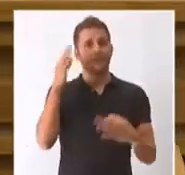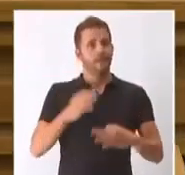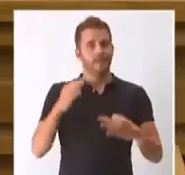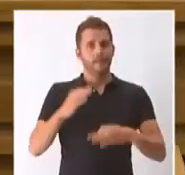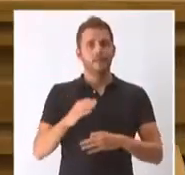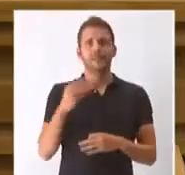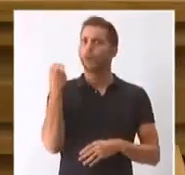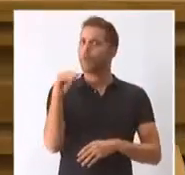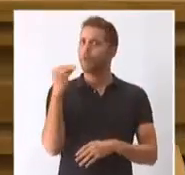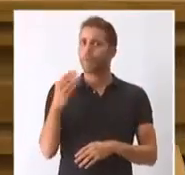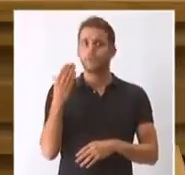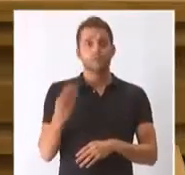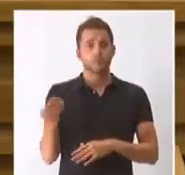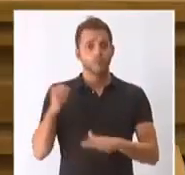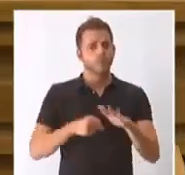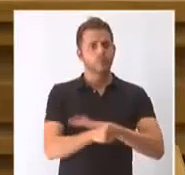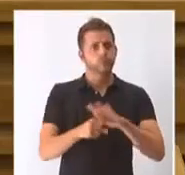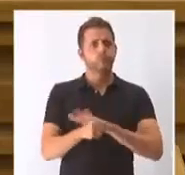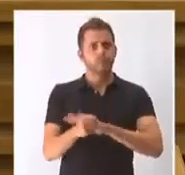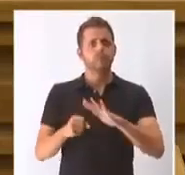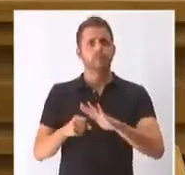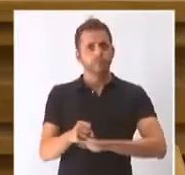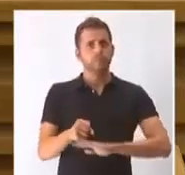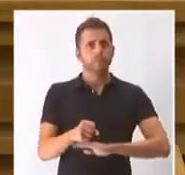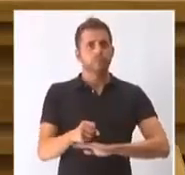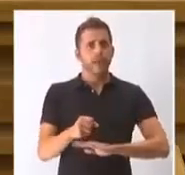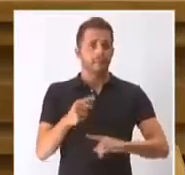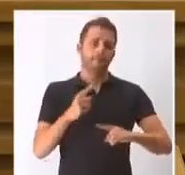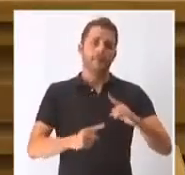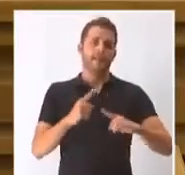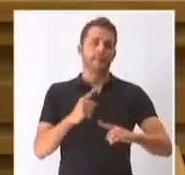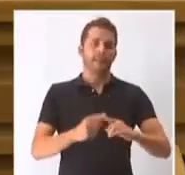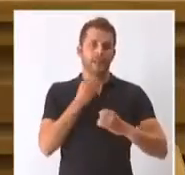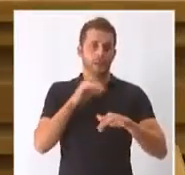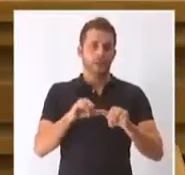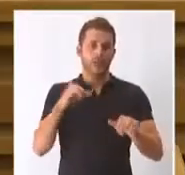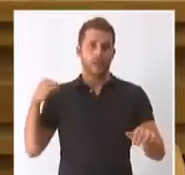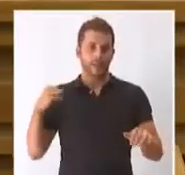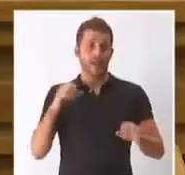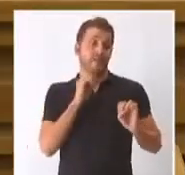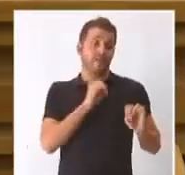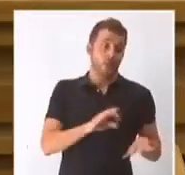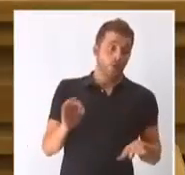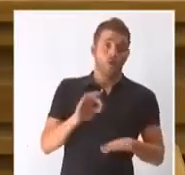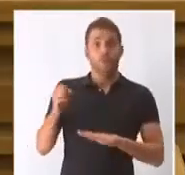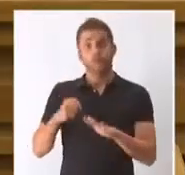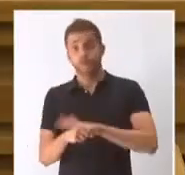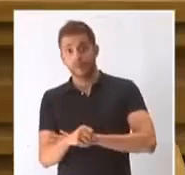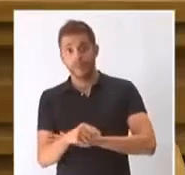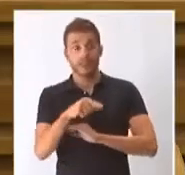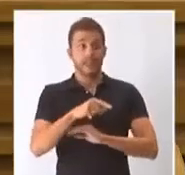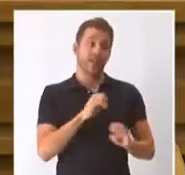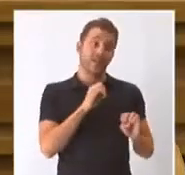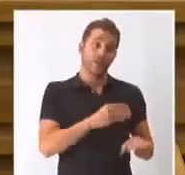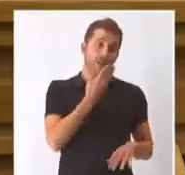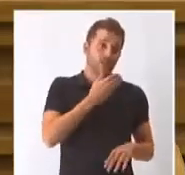mucha gente joven mucha gente para el promedio histórico que era de abandono o de la incorporación siempre aquí sí que había abandono escolar pero había